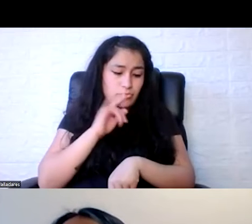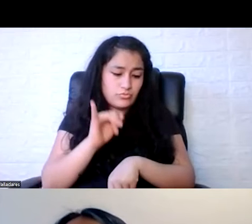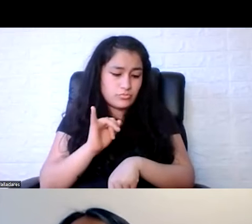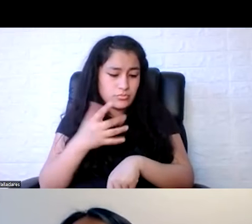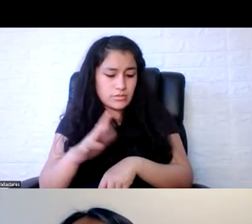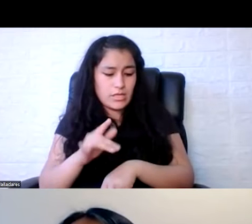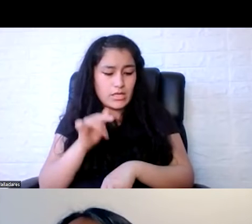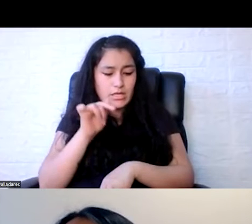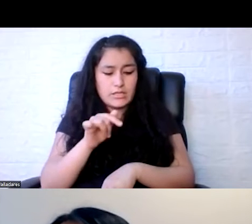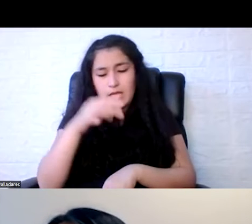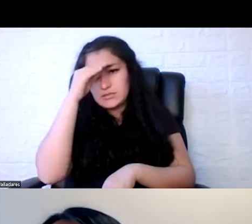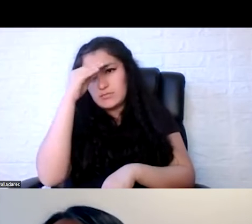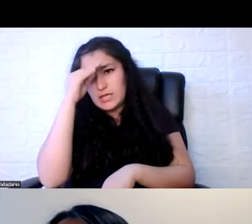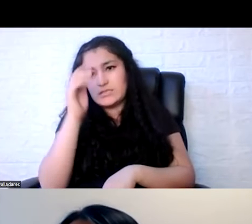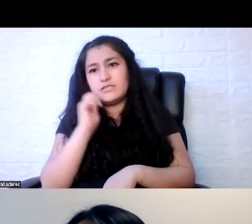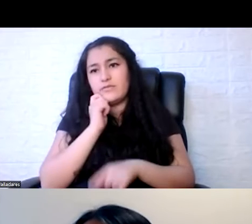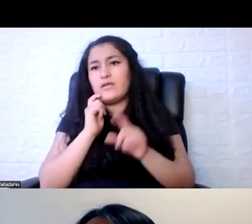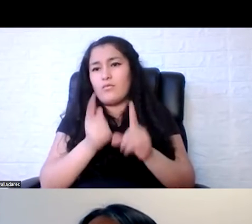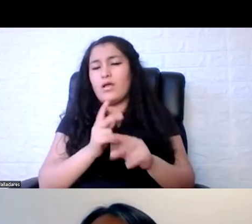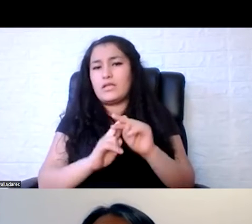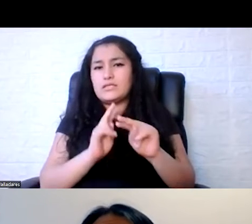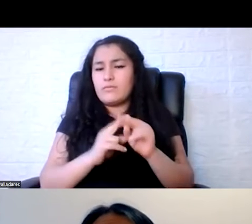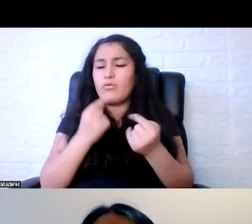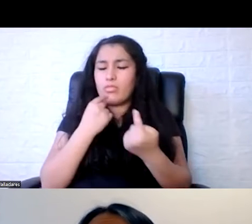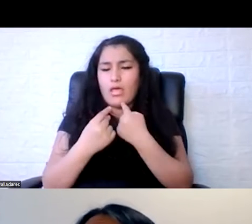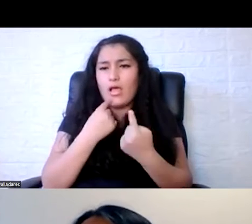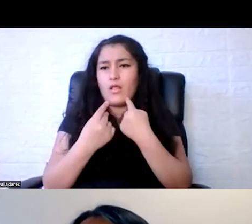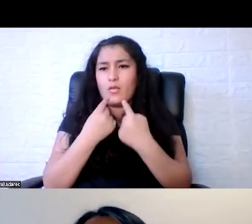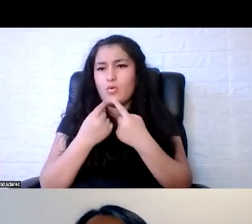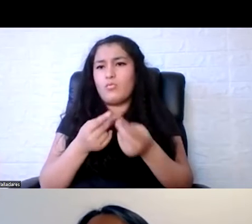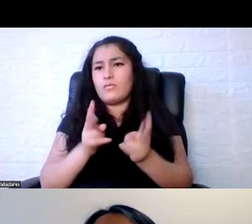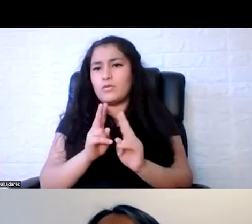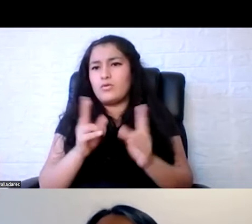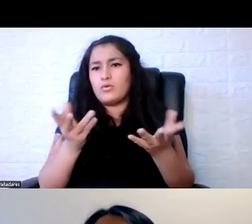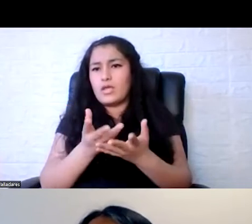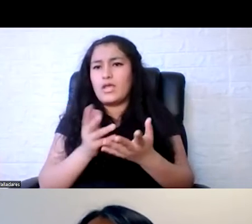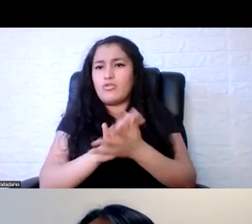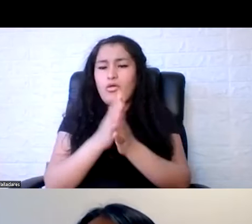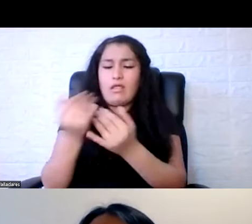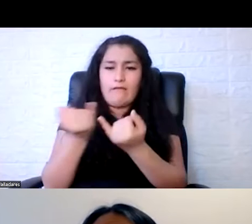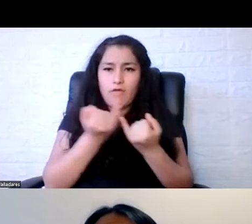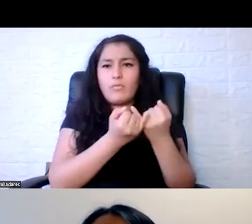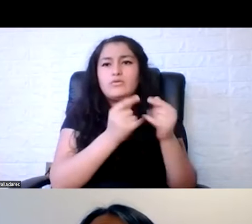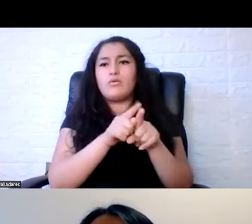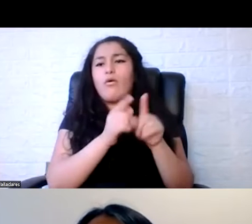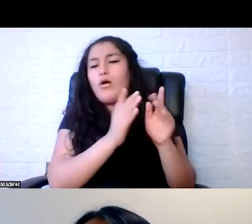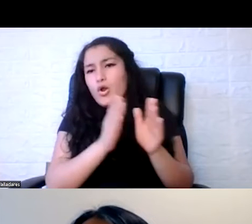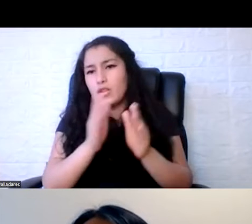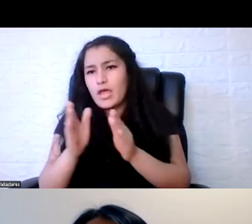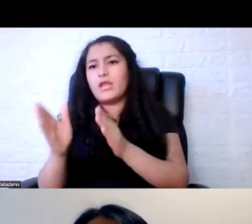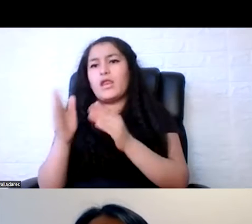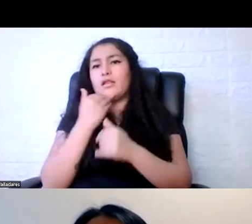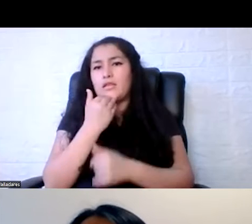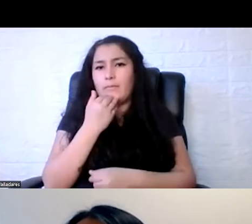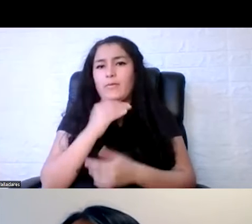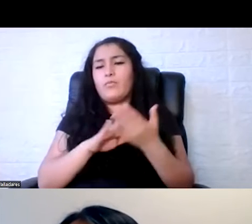experiencia fuimos generando un diálogo que nos permitió no solo sistematizar, y ahí se observa una revista, un